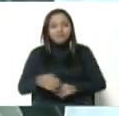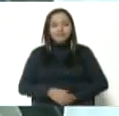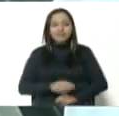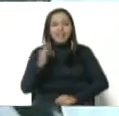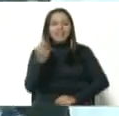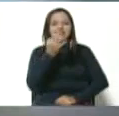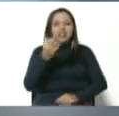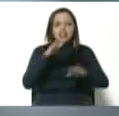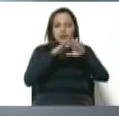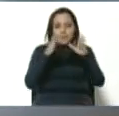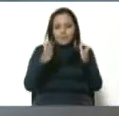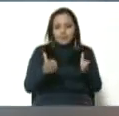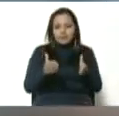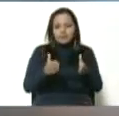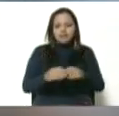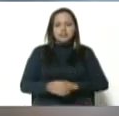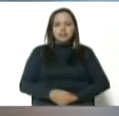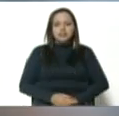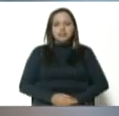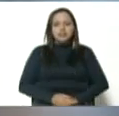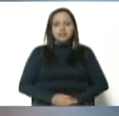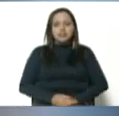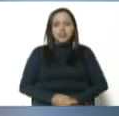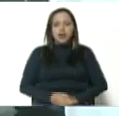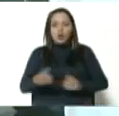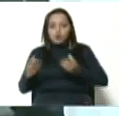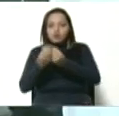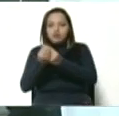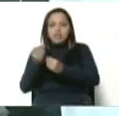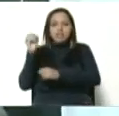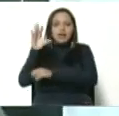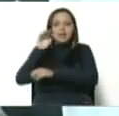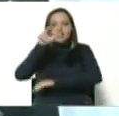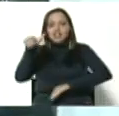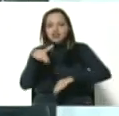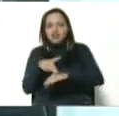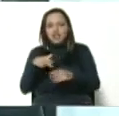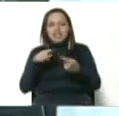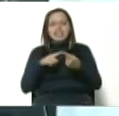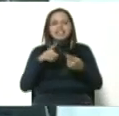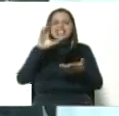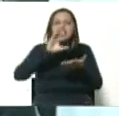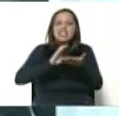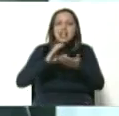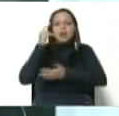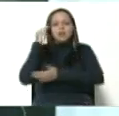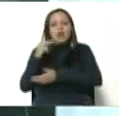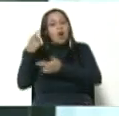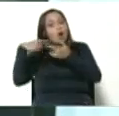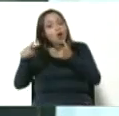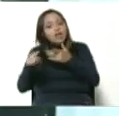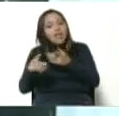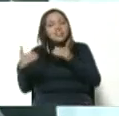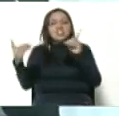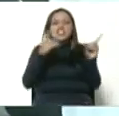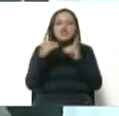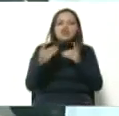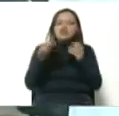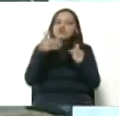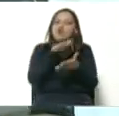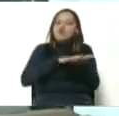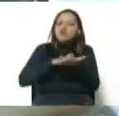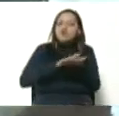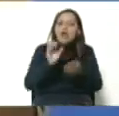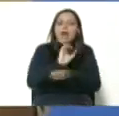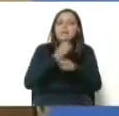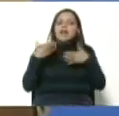en conjunto con la Asamblea Nacional, la Central Bolivariana y las centrales sindicales que se quieran incorporar, discutir salidas de